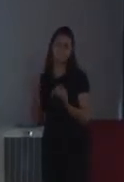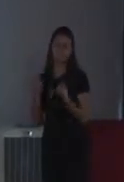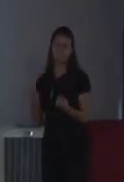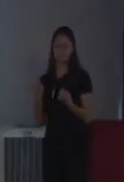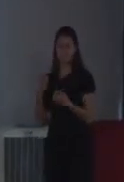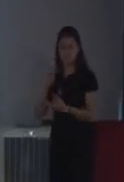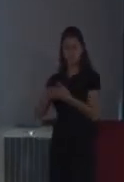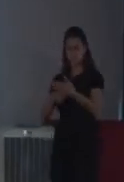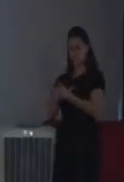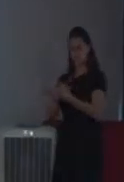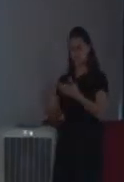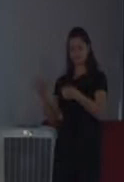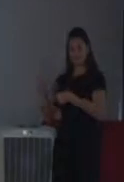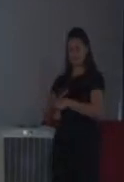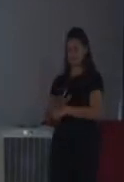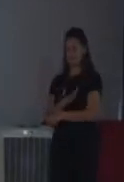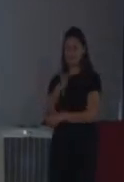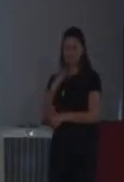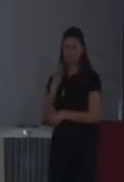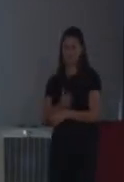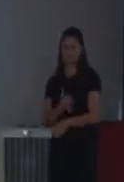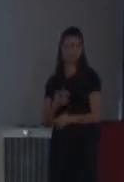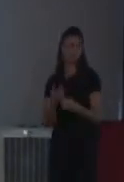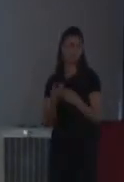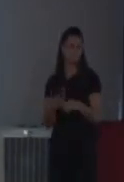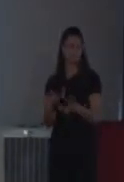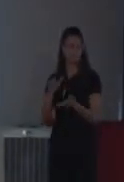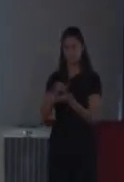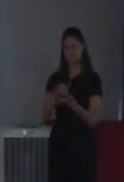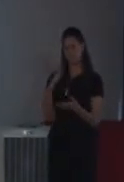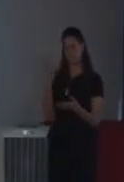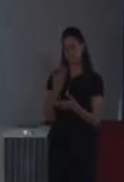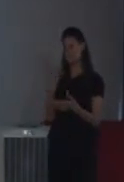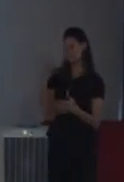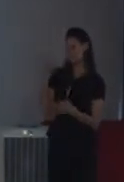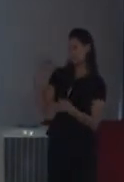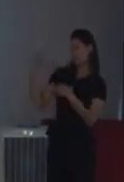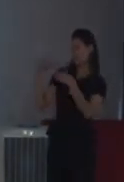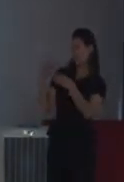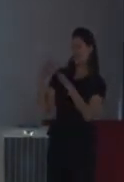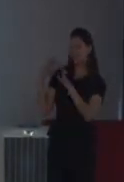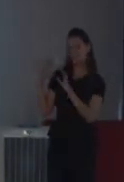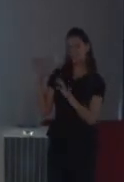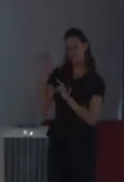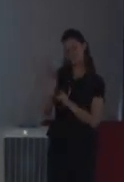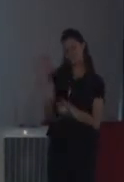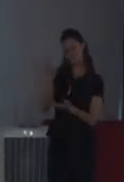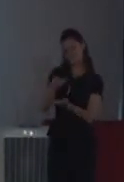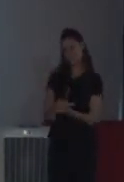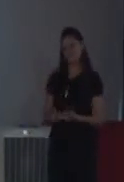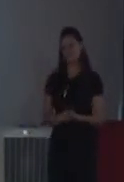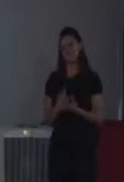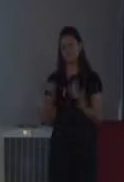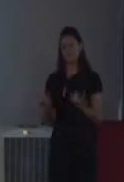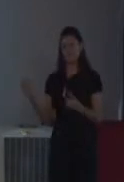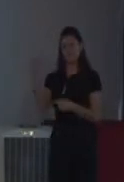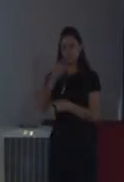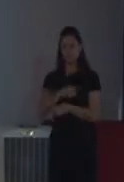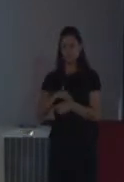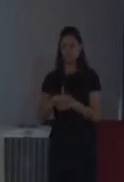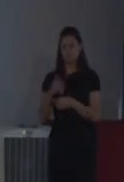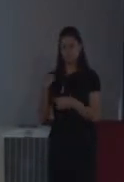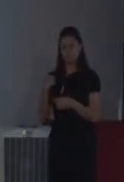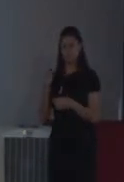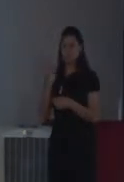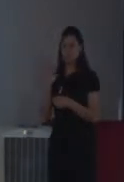agenda bastante ocupada, pero pues para eso estamos nosotros, sus delegados. Entonces, el día de hoy, pues, en nombre